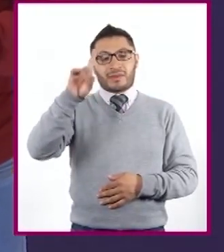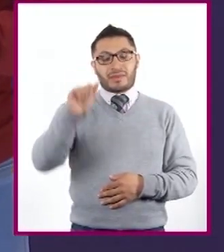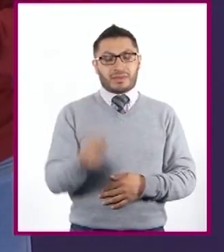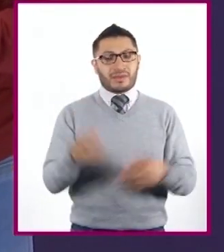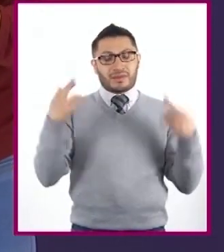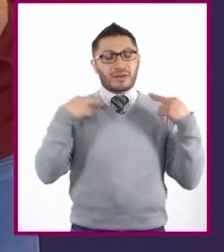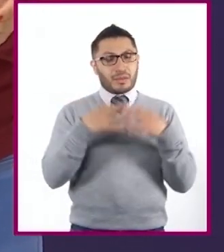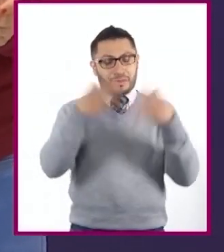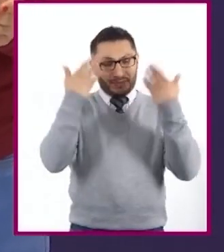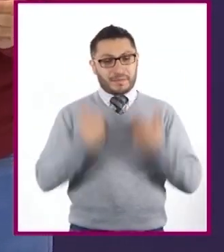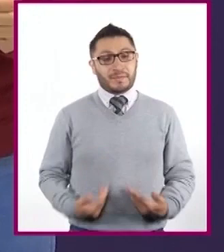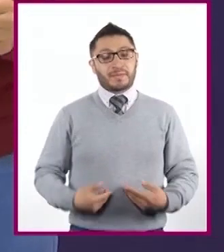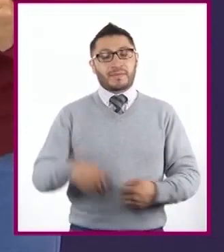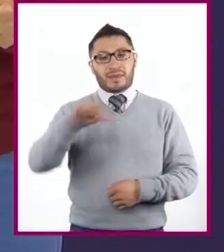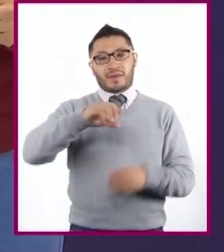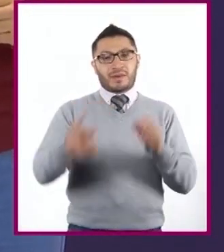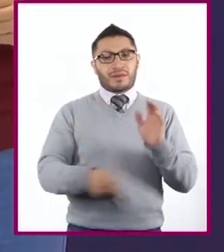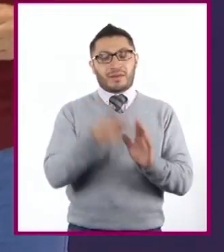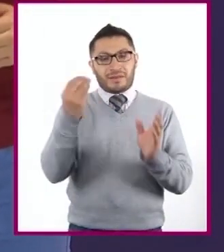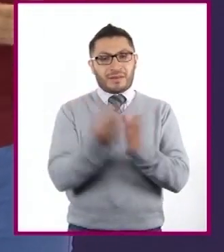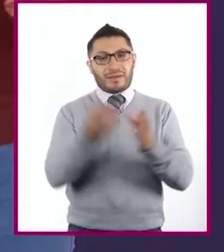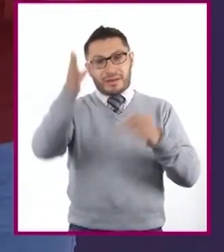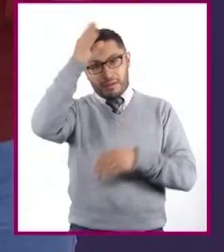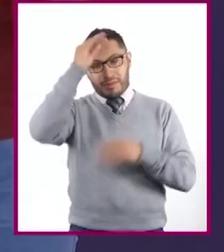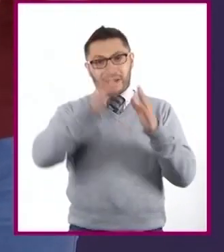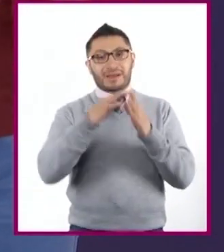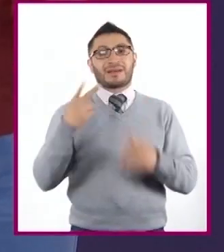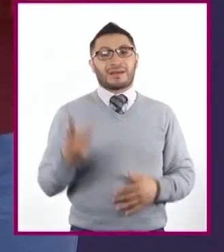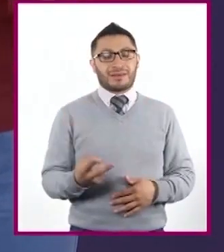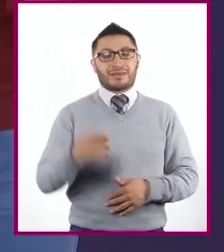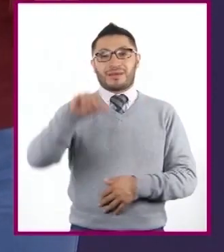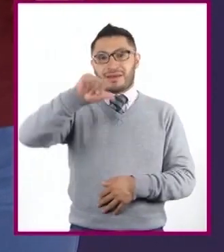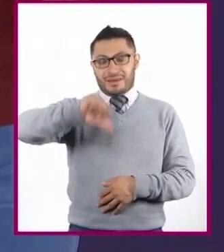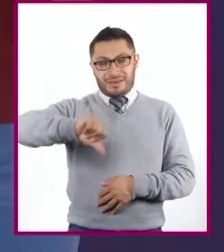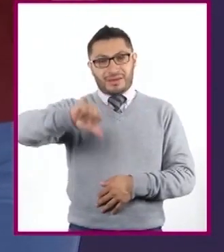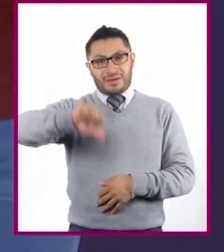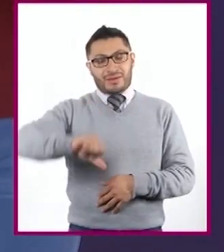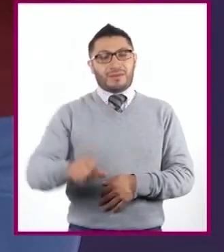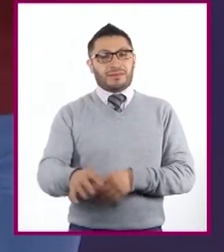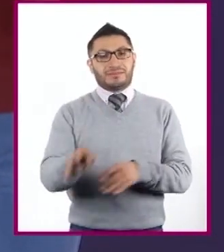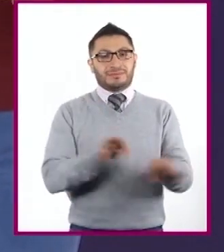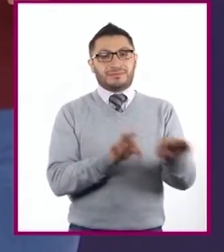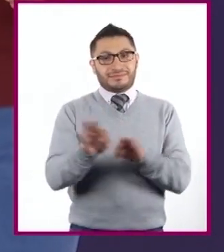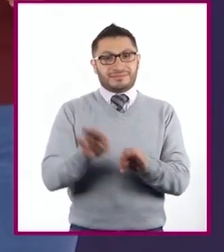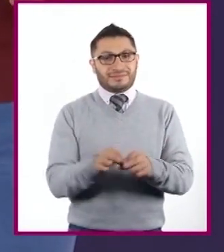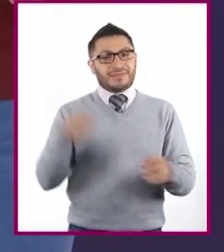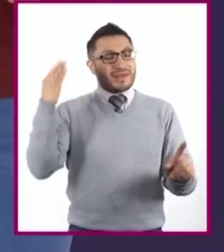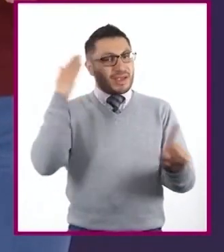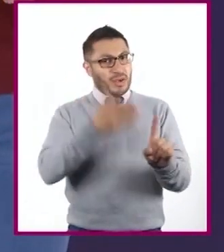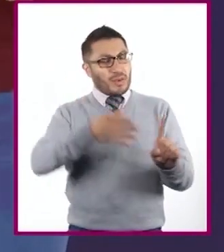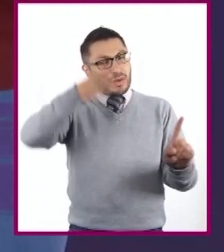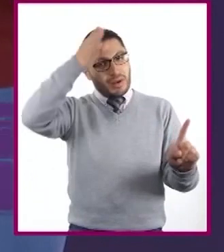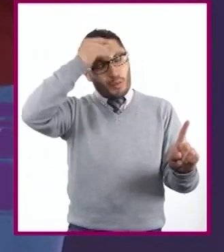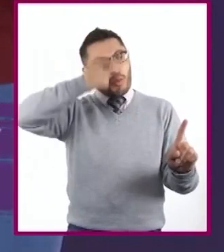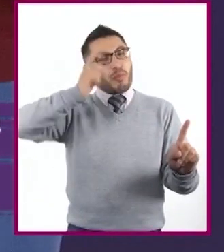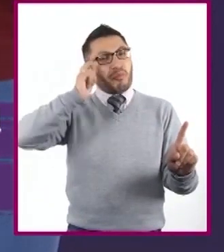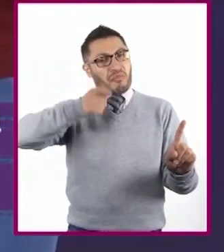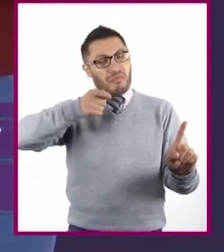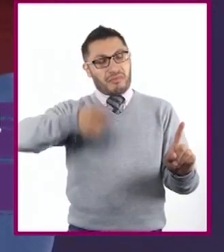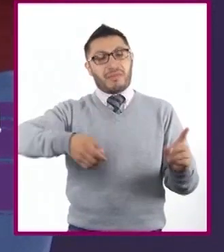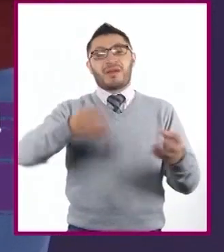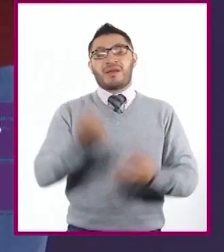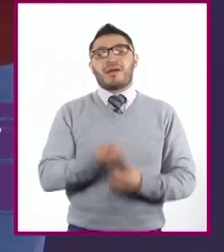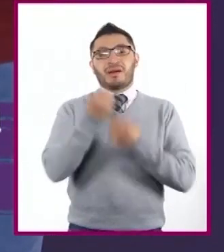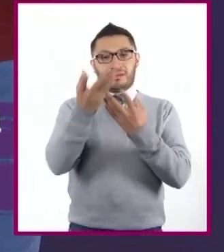una sesión más de Aprende en Casa 2. Y en esta ocasión vamos a trabajar con el aprendizaje esperado, expresa